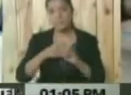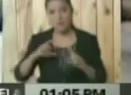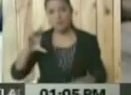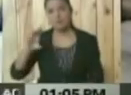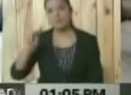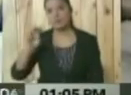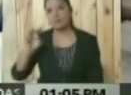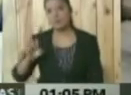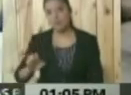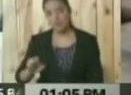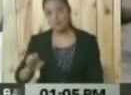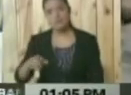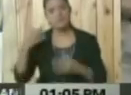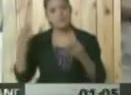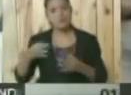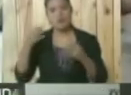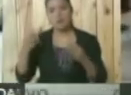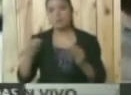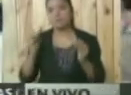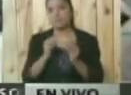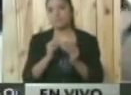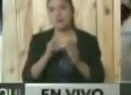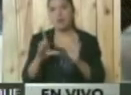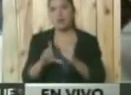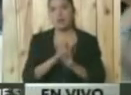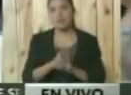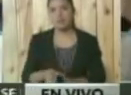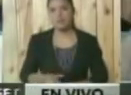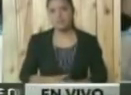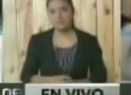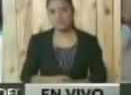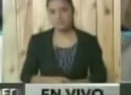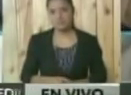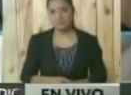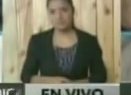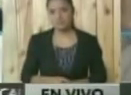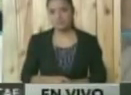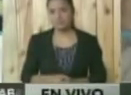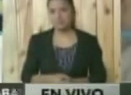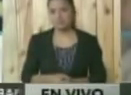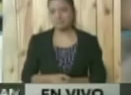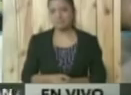ha actuado en todo tiempo ajustado a derecho. ¿Cuáles son los pasos a seguir por parte del Partido Socialista?